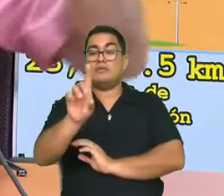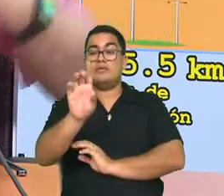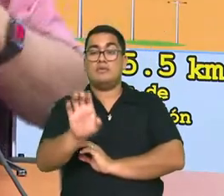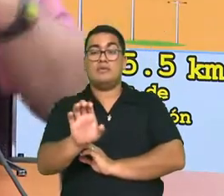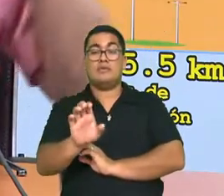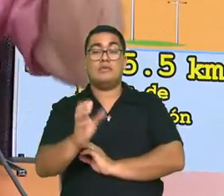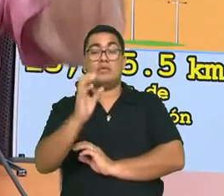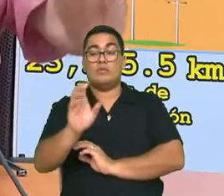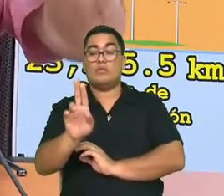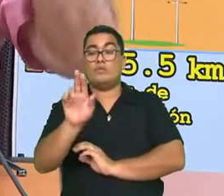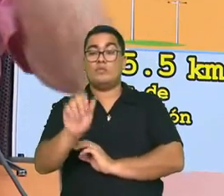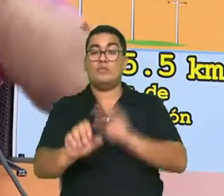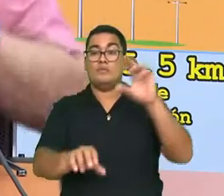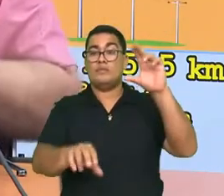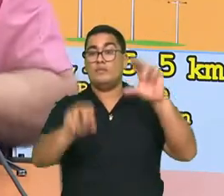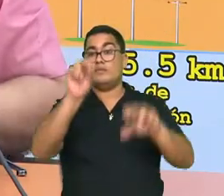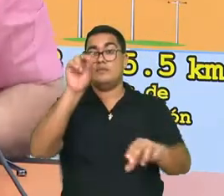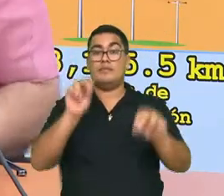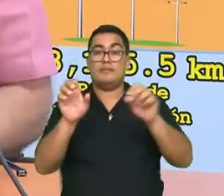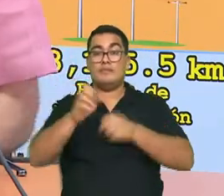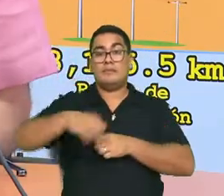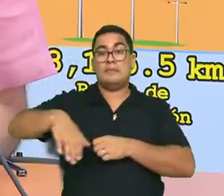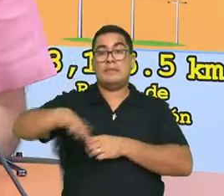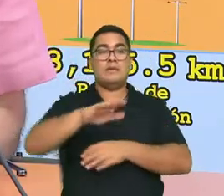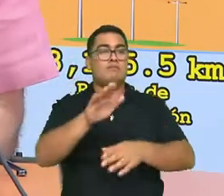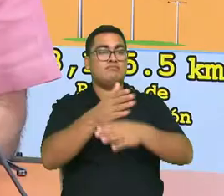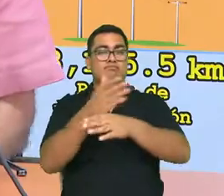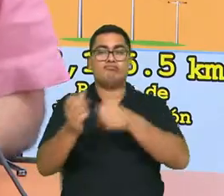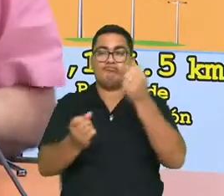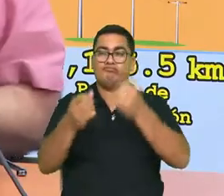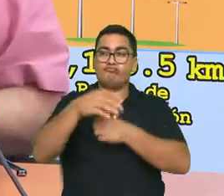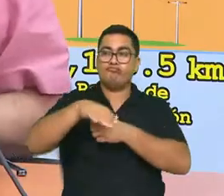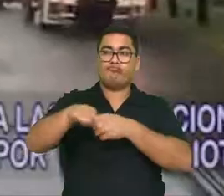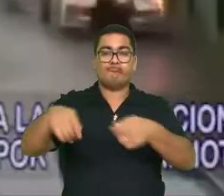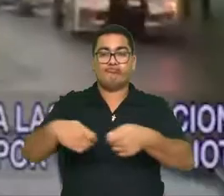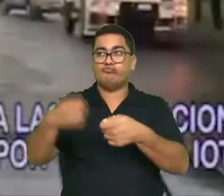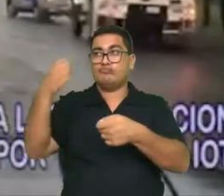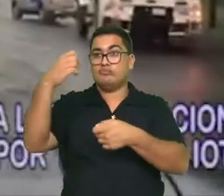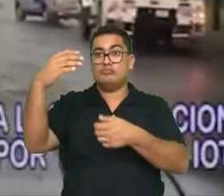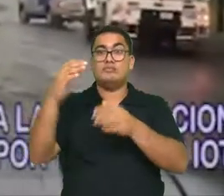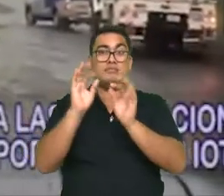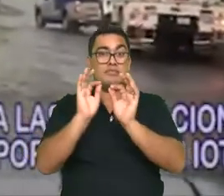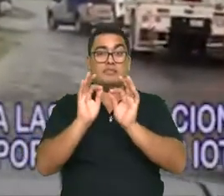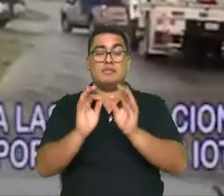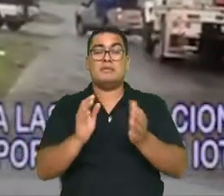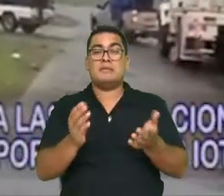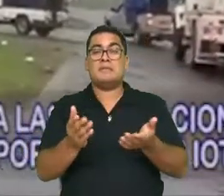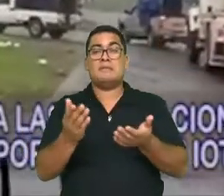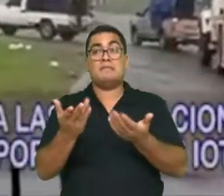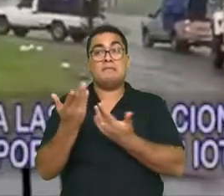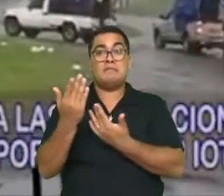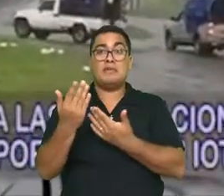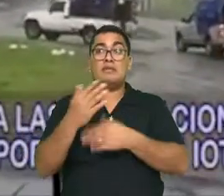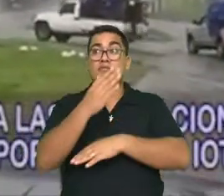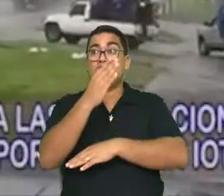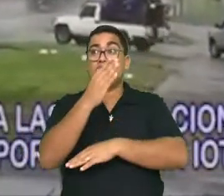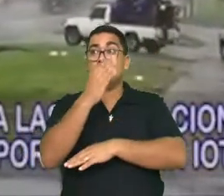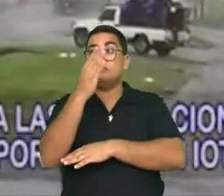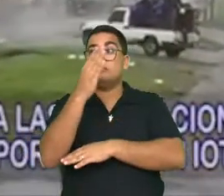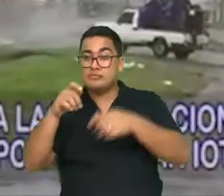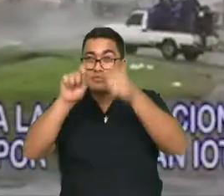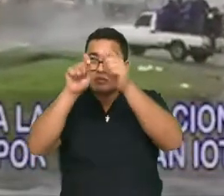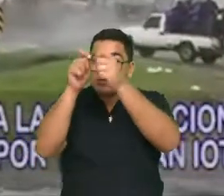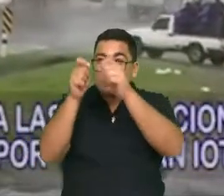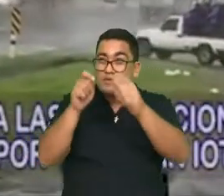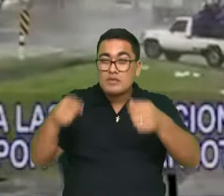Segovia, Estelí. Tenemos todas las cuadrillas trabajando para restablecer en el menor tiempo posible. Se espera que al finalizar el día las cuadrillas tengan